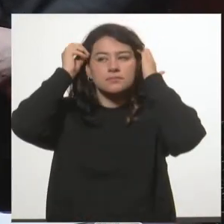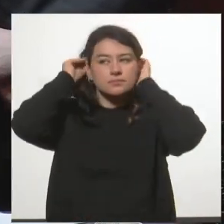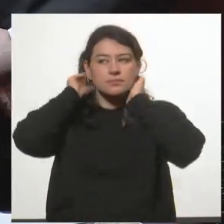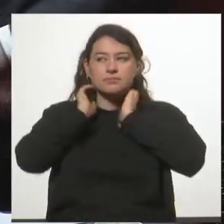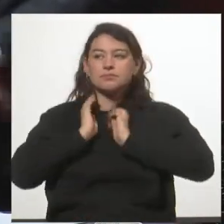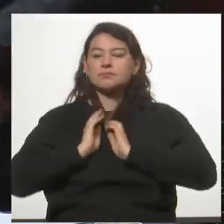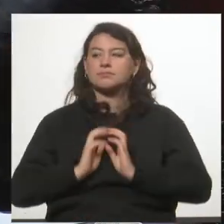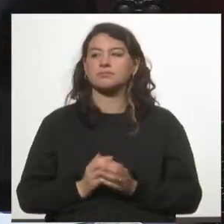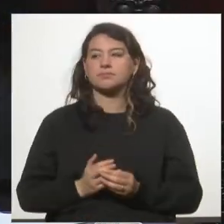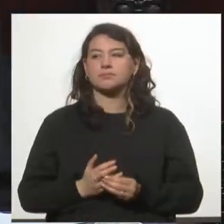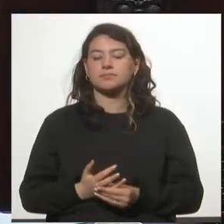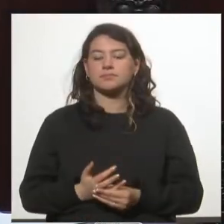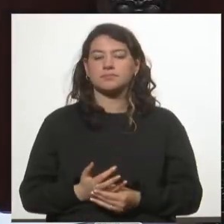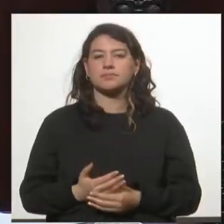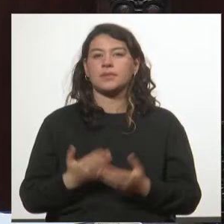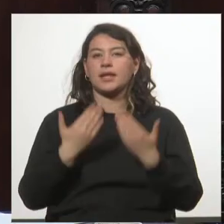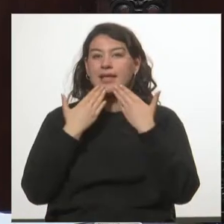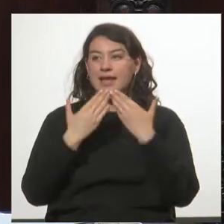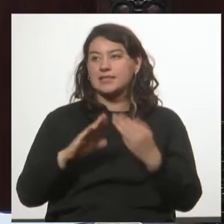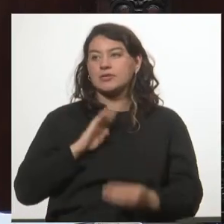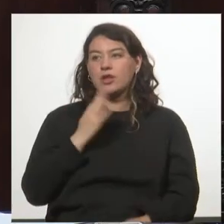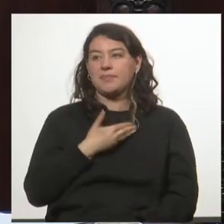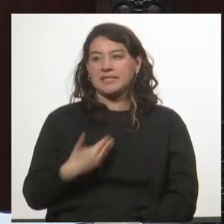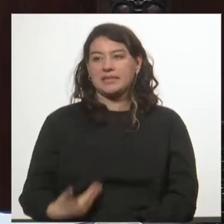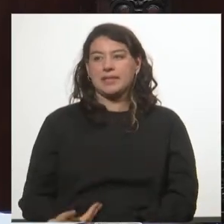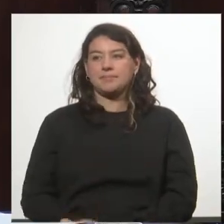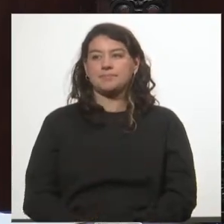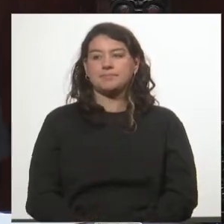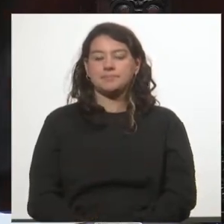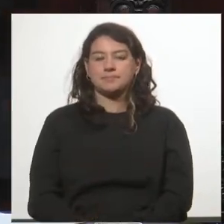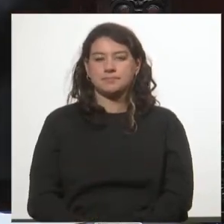gracias señora presidente